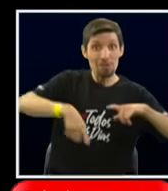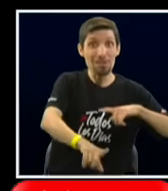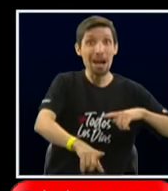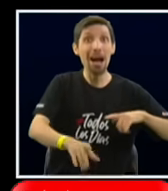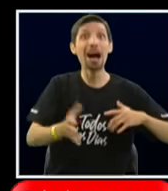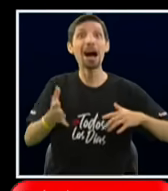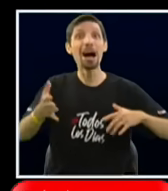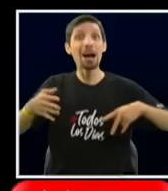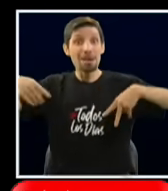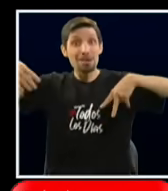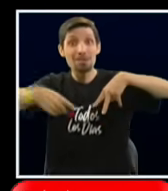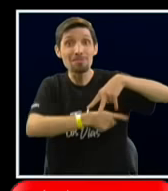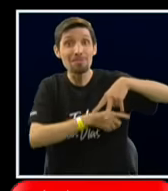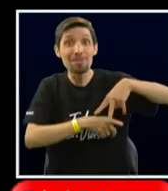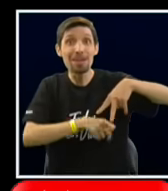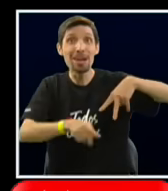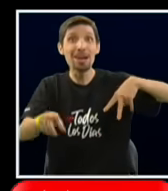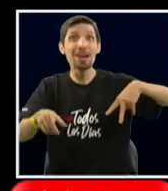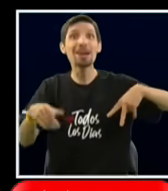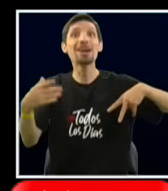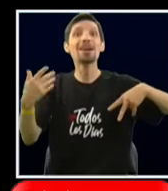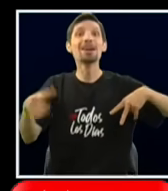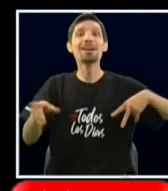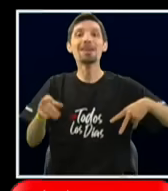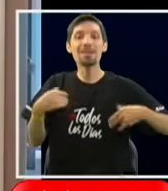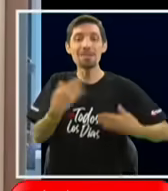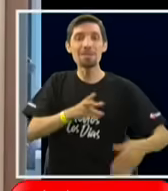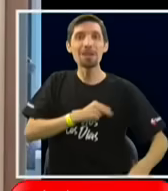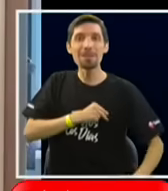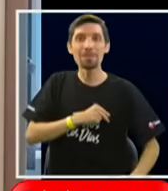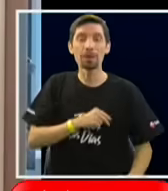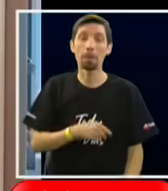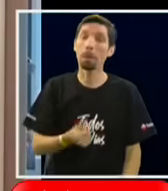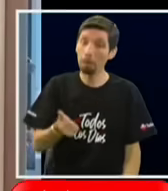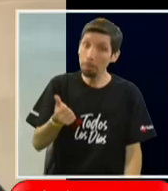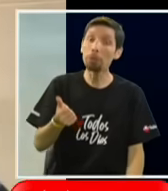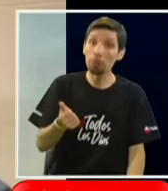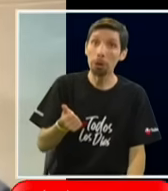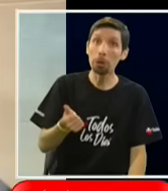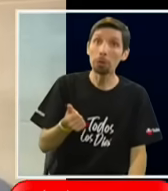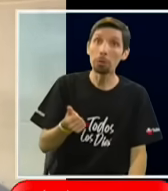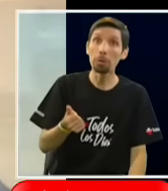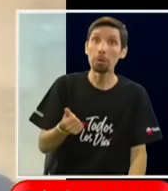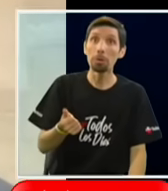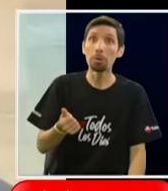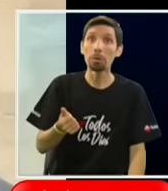¡Cruza! ¡Toma, regalo! ¡Está bueno!